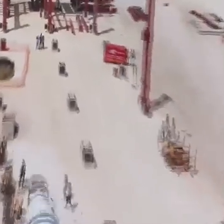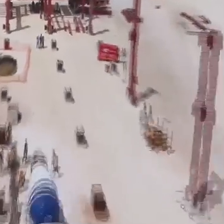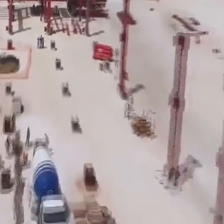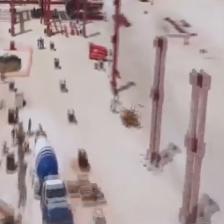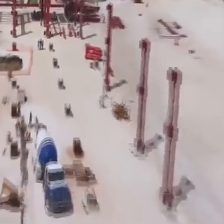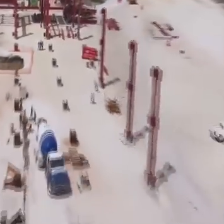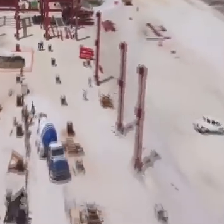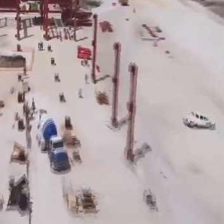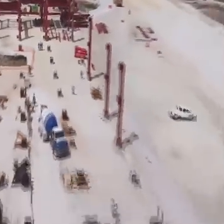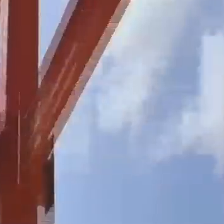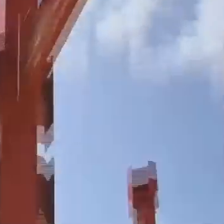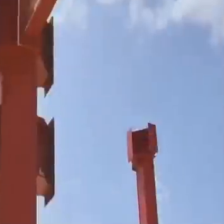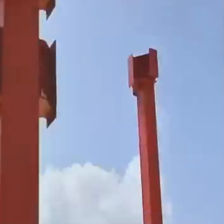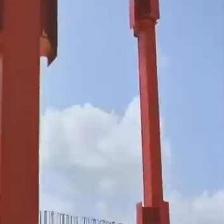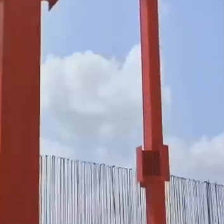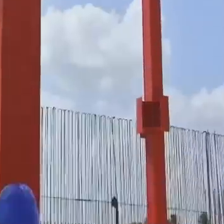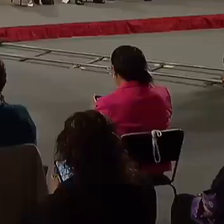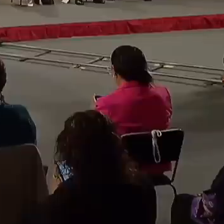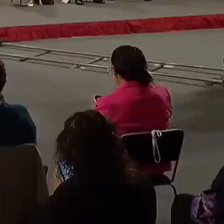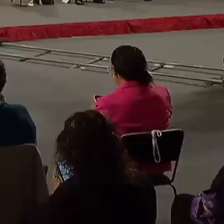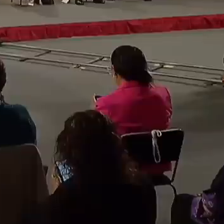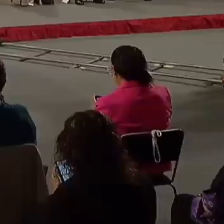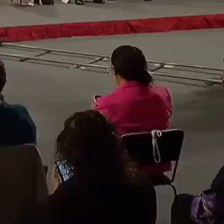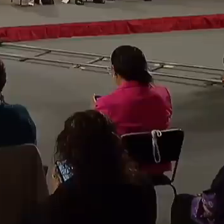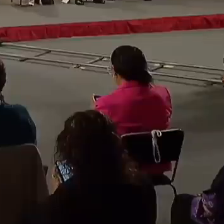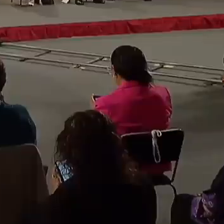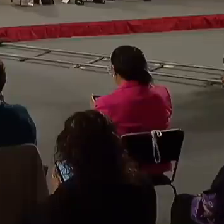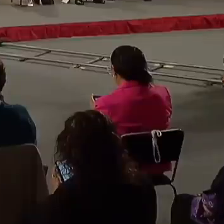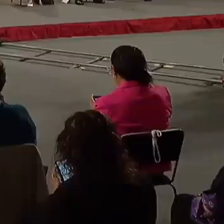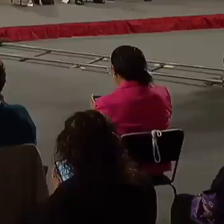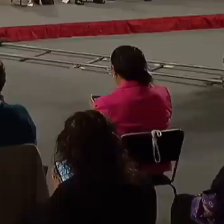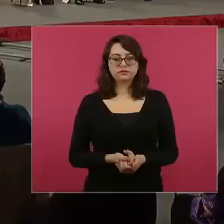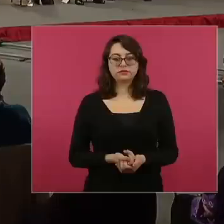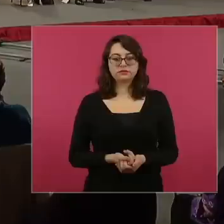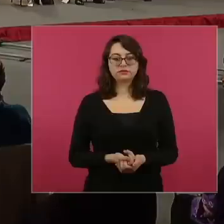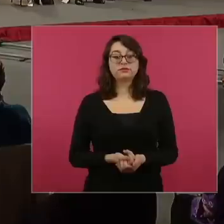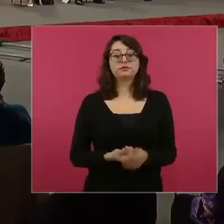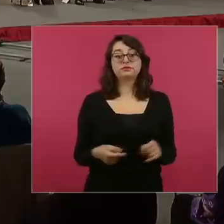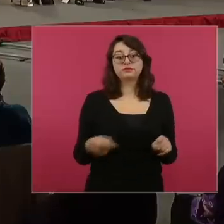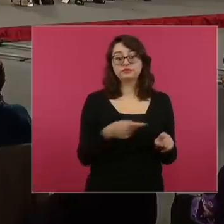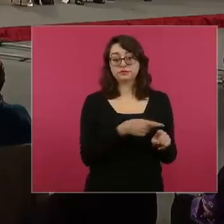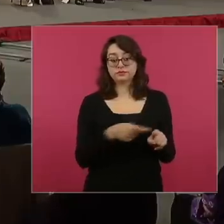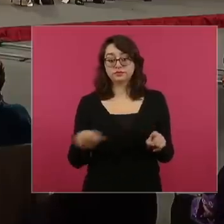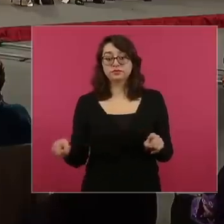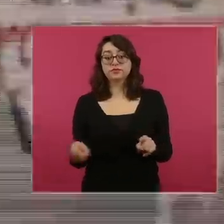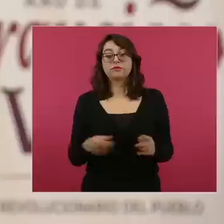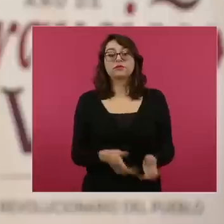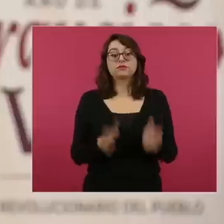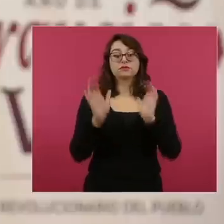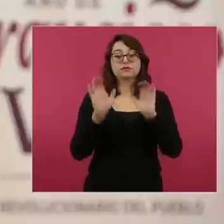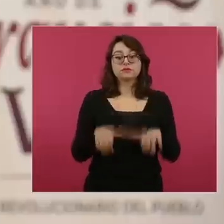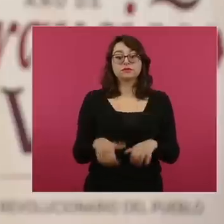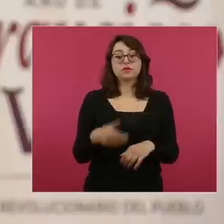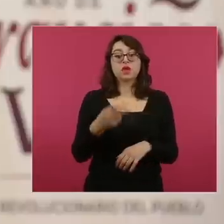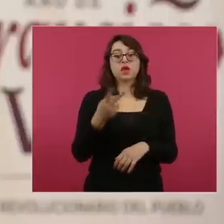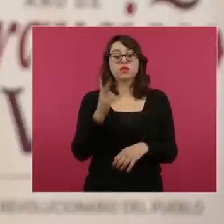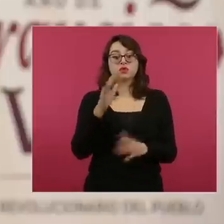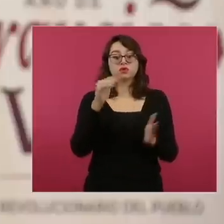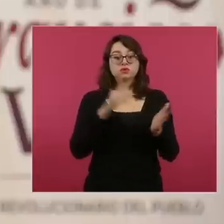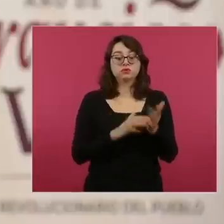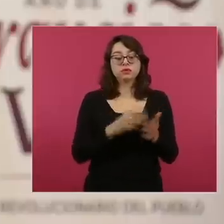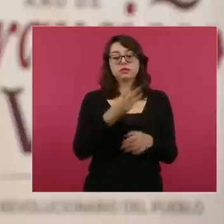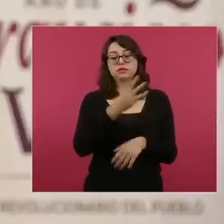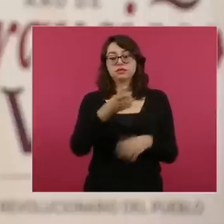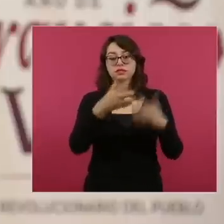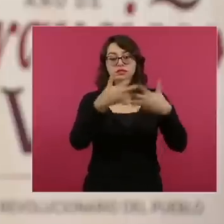suministros estratégicos que ya mencionamos. En este tramo tan solo tenemos 2.330 unidades de maquinaria